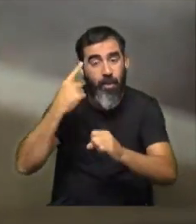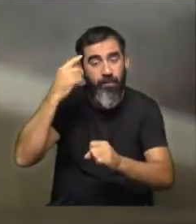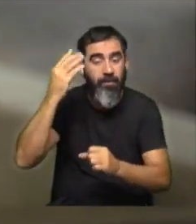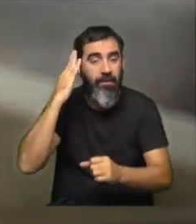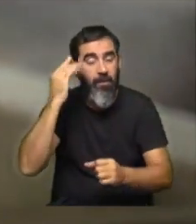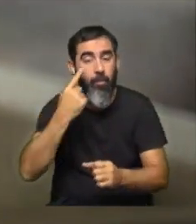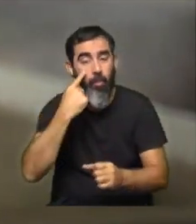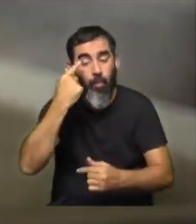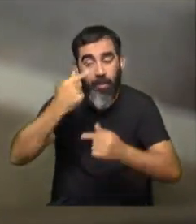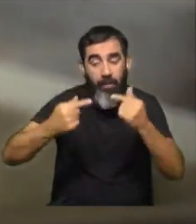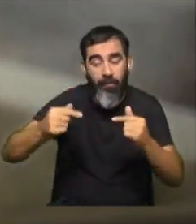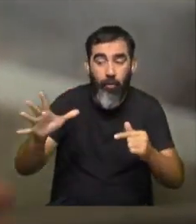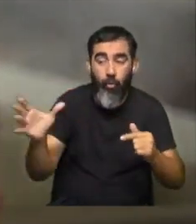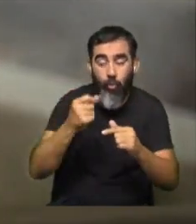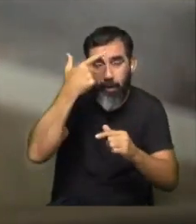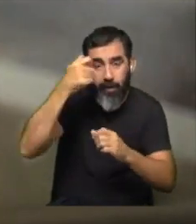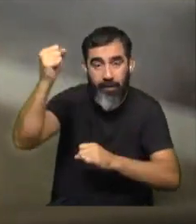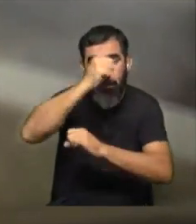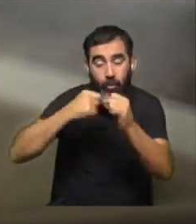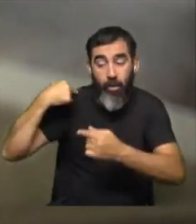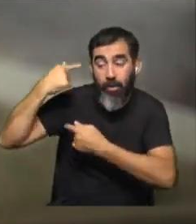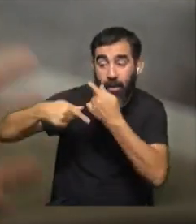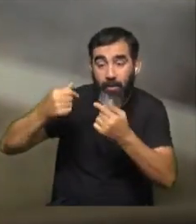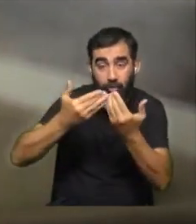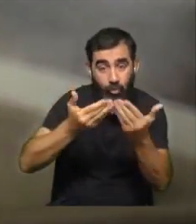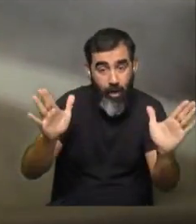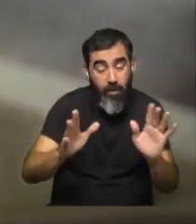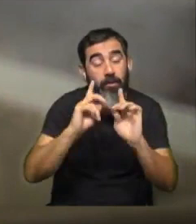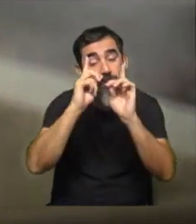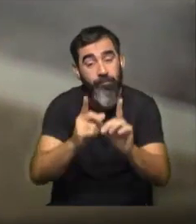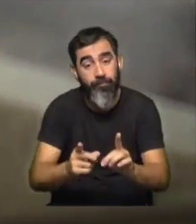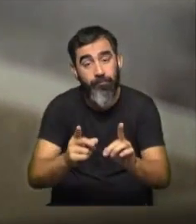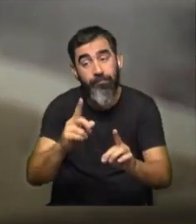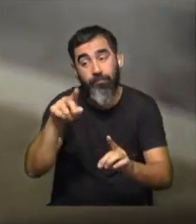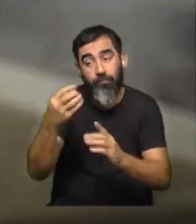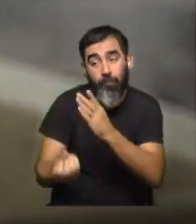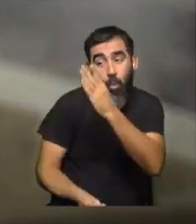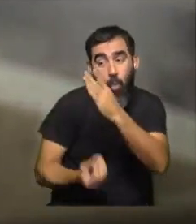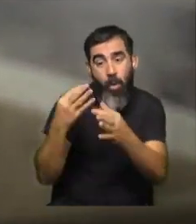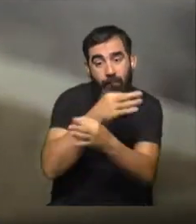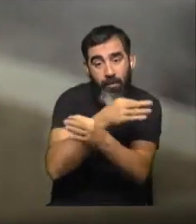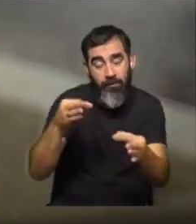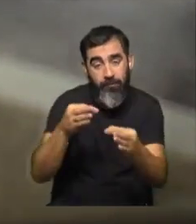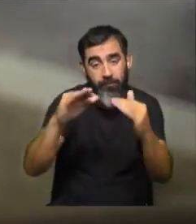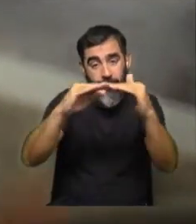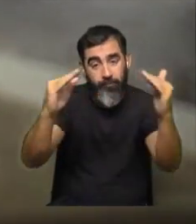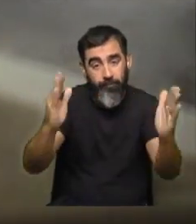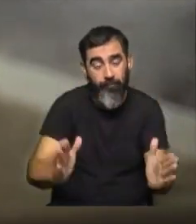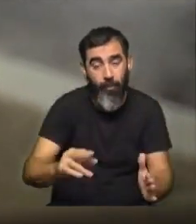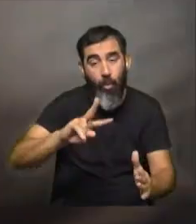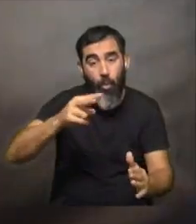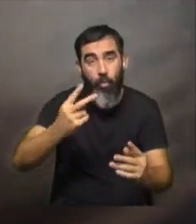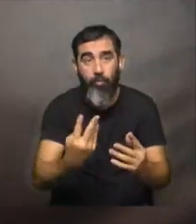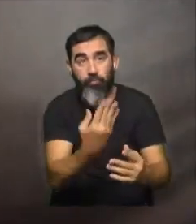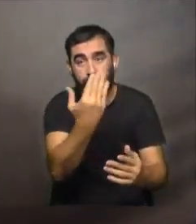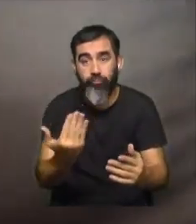que cubra todas las tecnologías, las tradicionales de hogar abierto, pero también las eficientes de doble combustión,